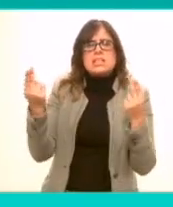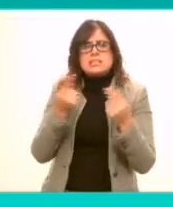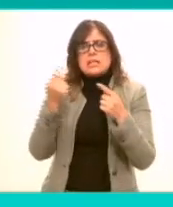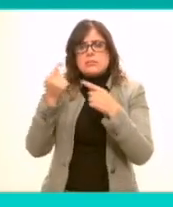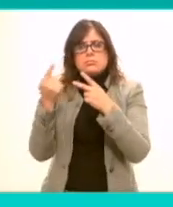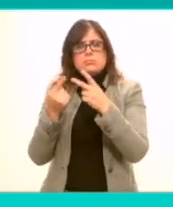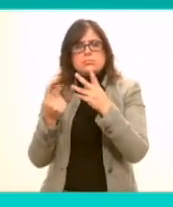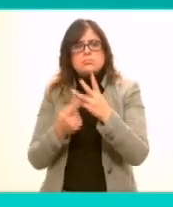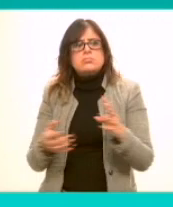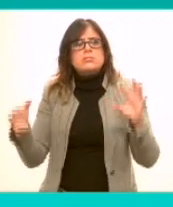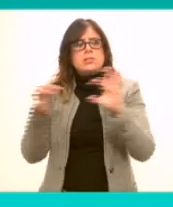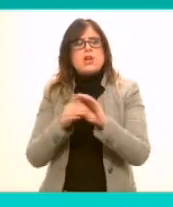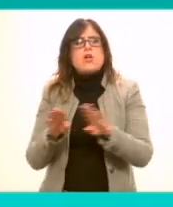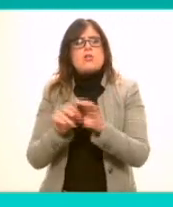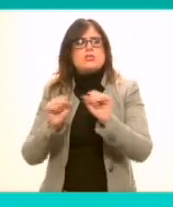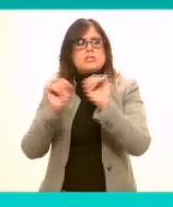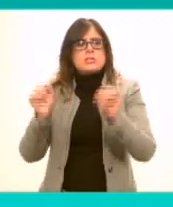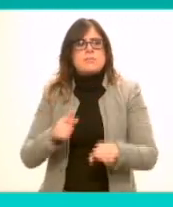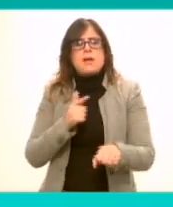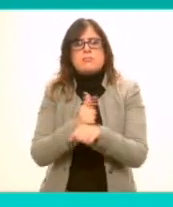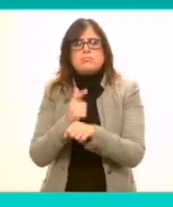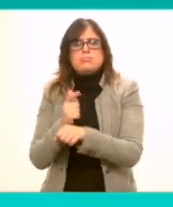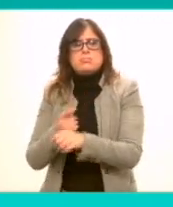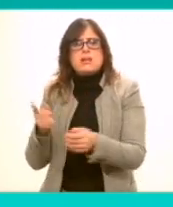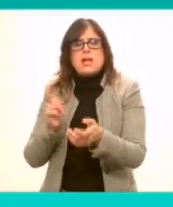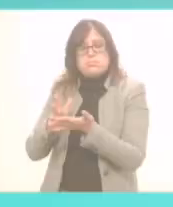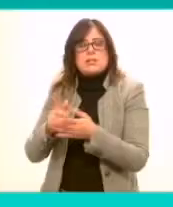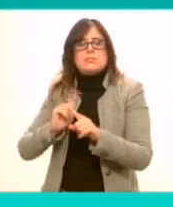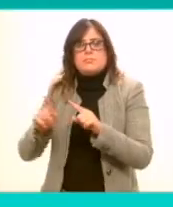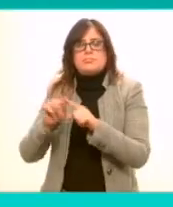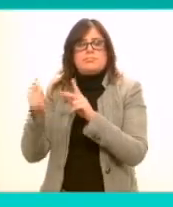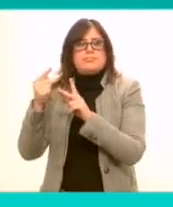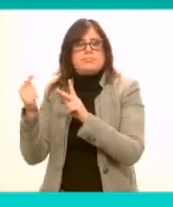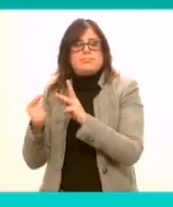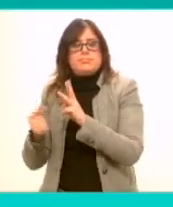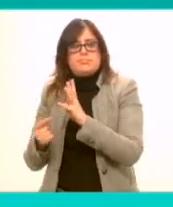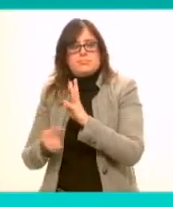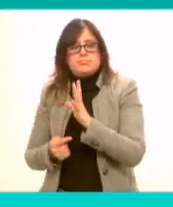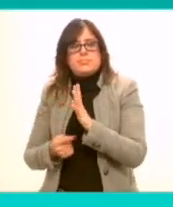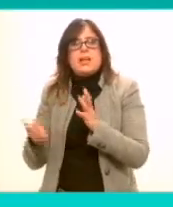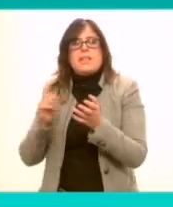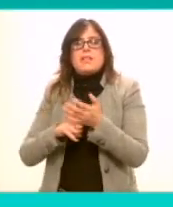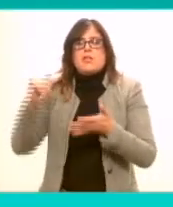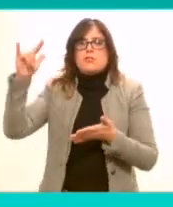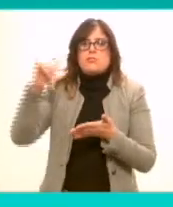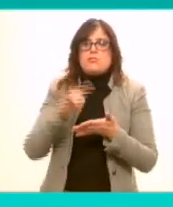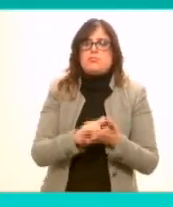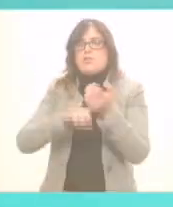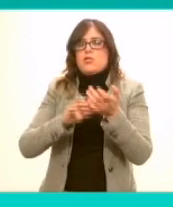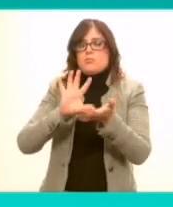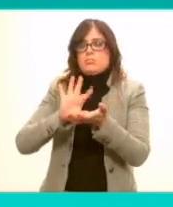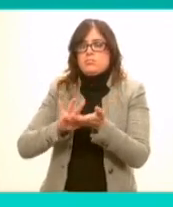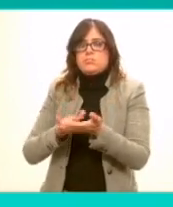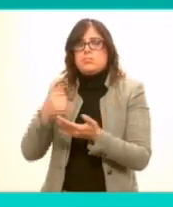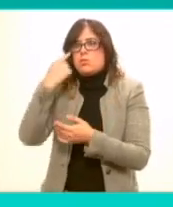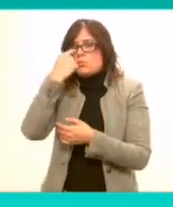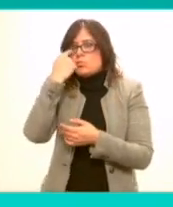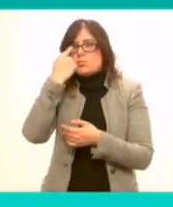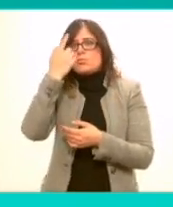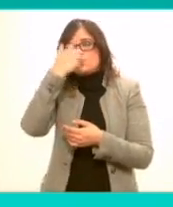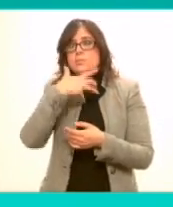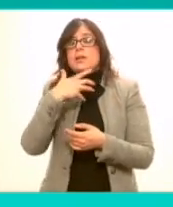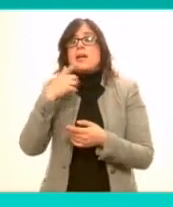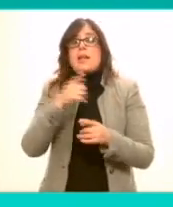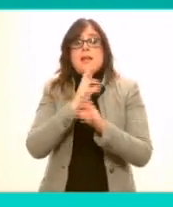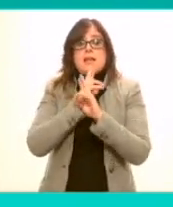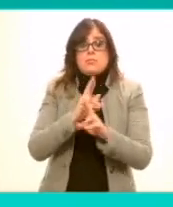relacionados con los sistemas de identificación biométrica del Aeropuerto Internacional de la Ciudad de México en respuesta el sujeto